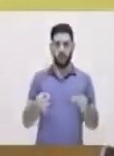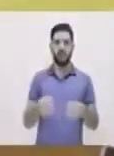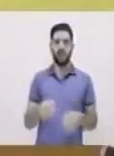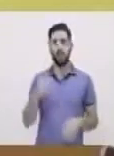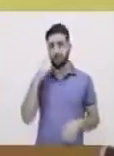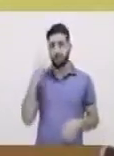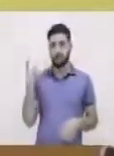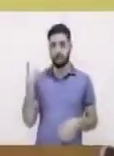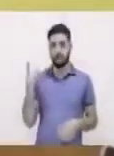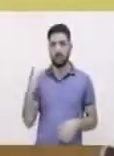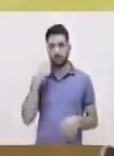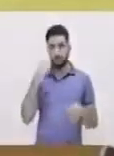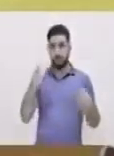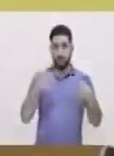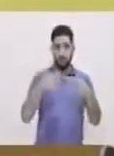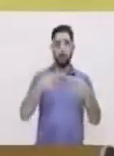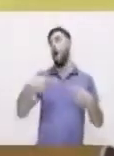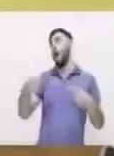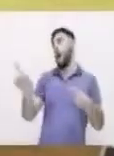¿Sí? Entonces,